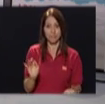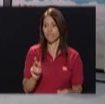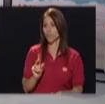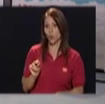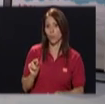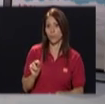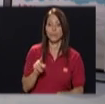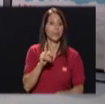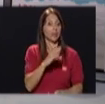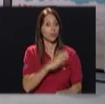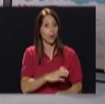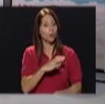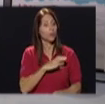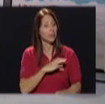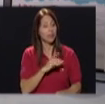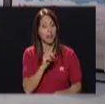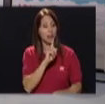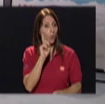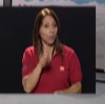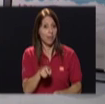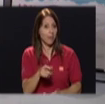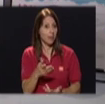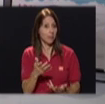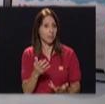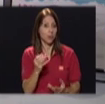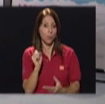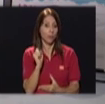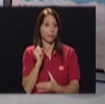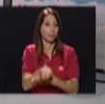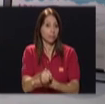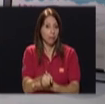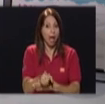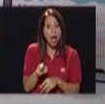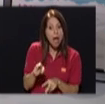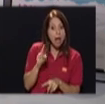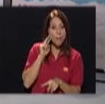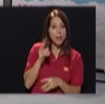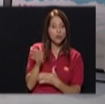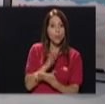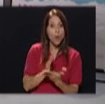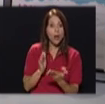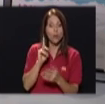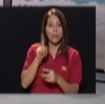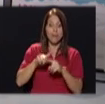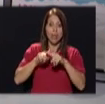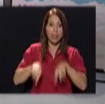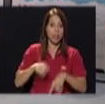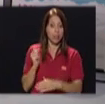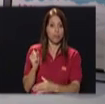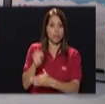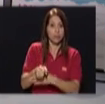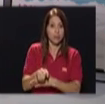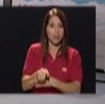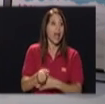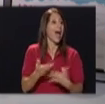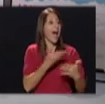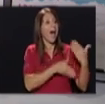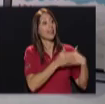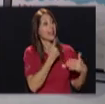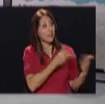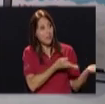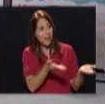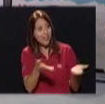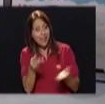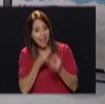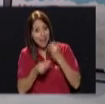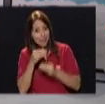debe ser. Es una conducta pues, que tampoco debe ser, ¿verdad? Verlos como algo que se debe erradicar. Después